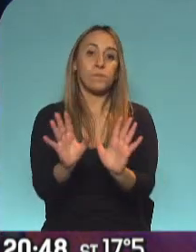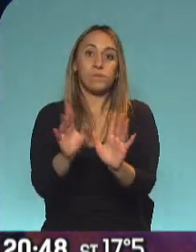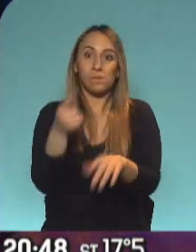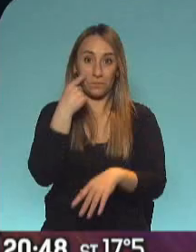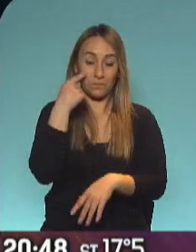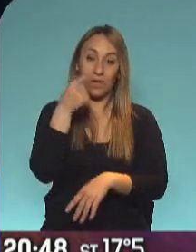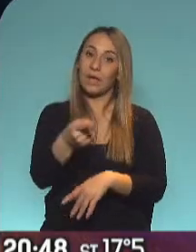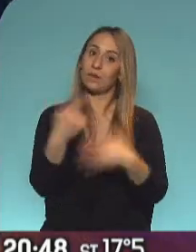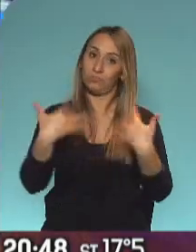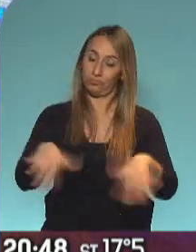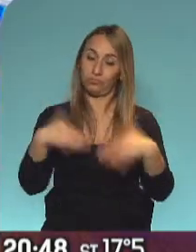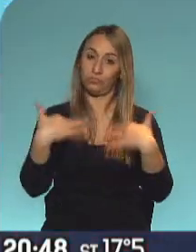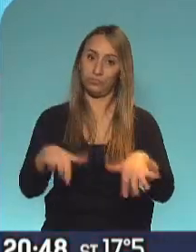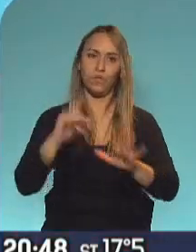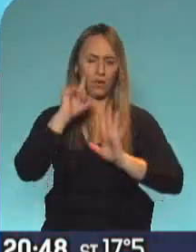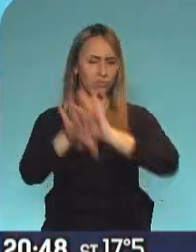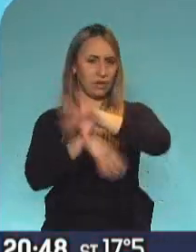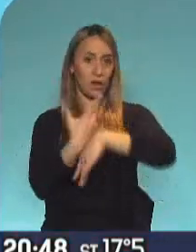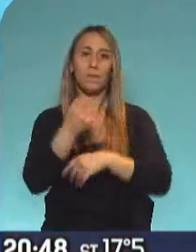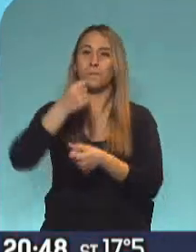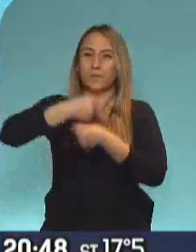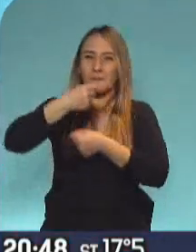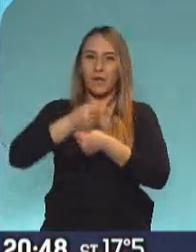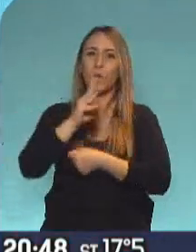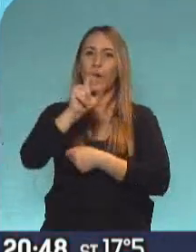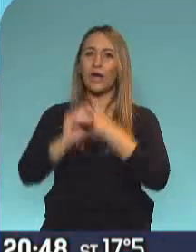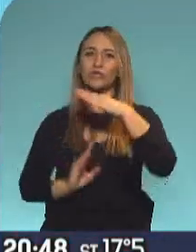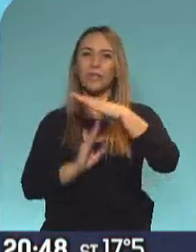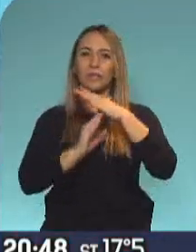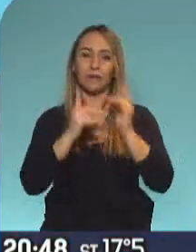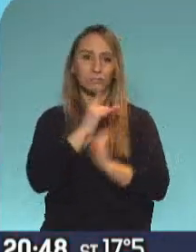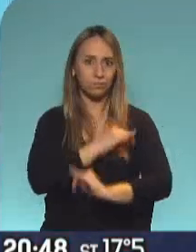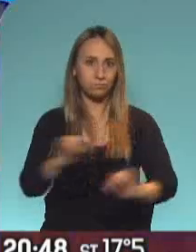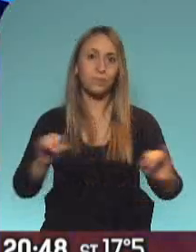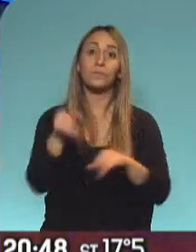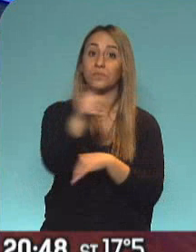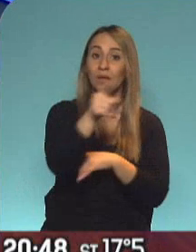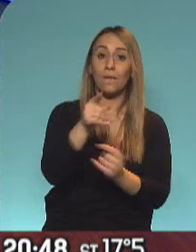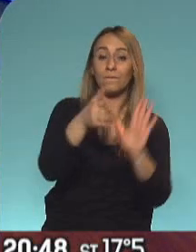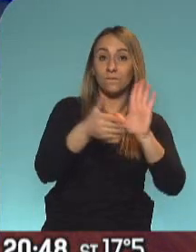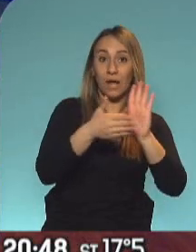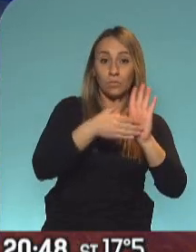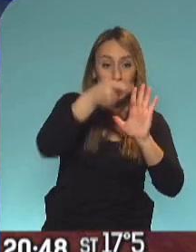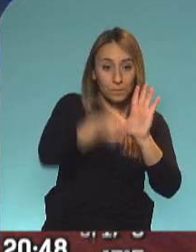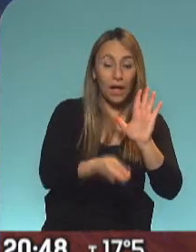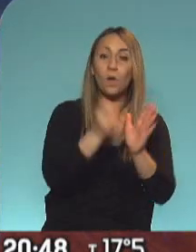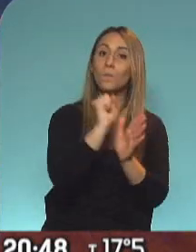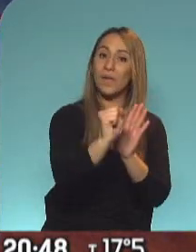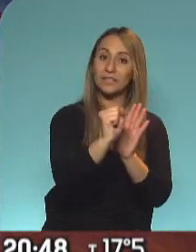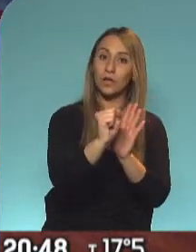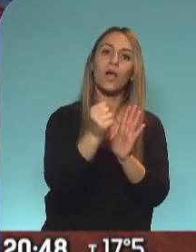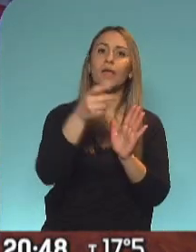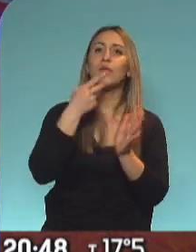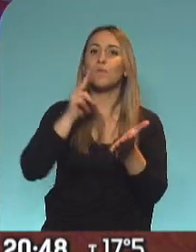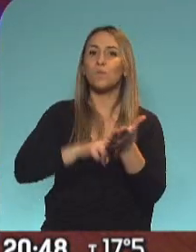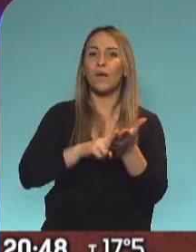Claro, muchísima polémica, muchísimo lío. Al principio el Banco Central había dicho que si vos pagabas en pesos la factura, no se te iba a recargar el impuesto y